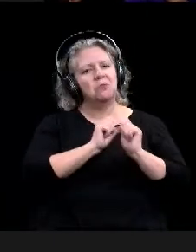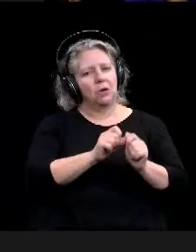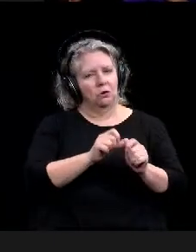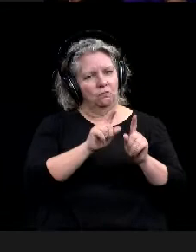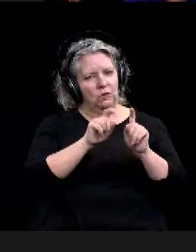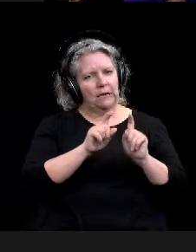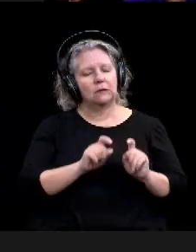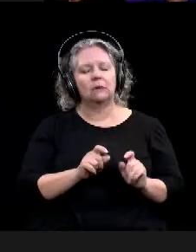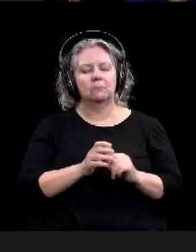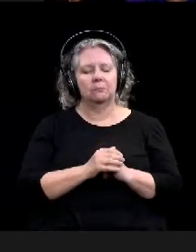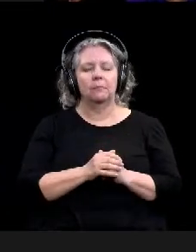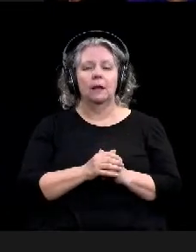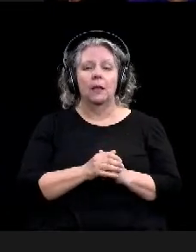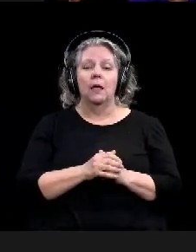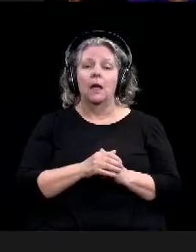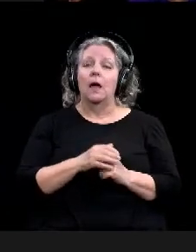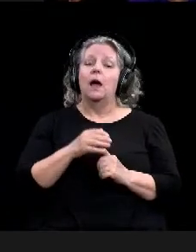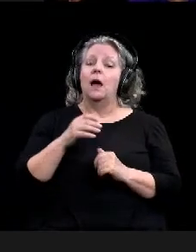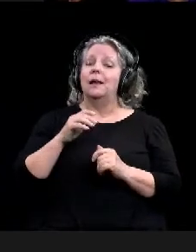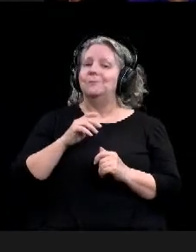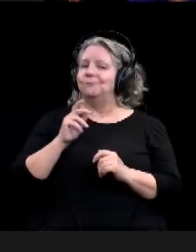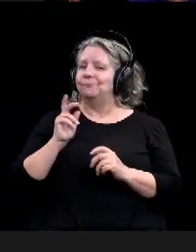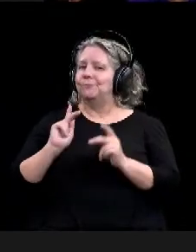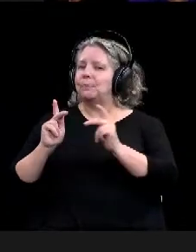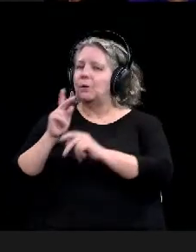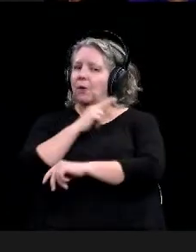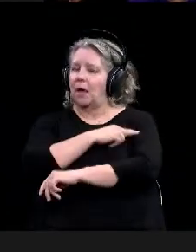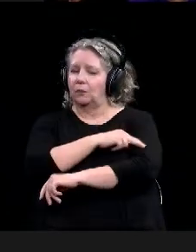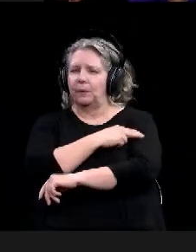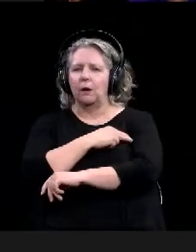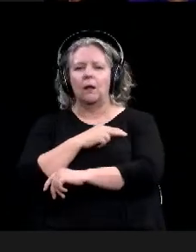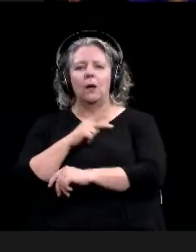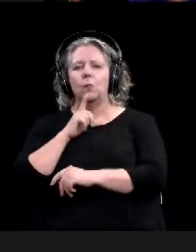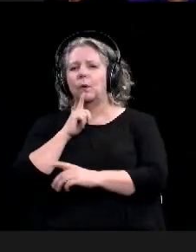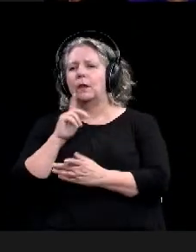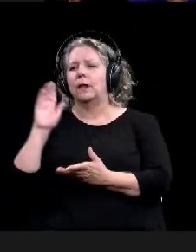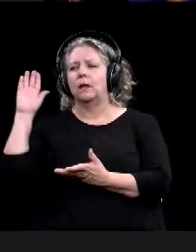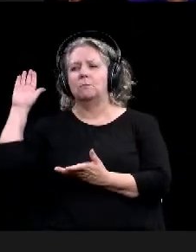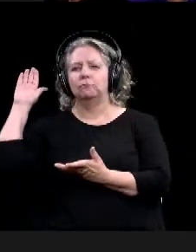nos podemos ver un bellos números bajando